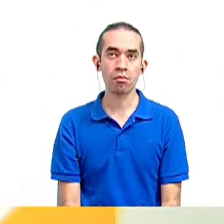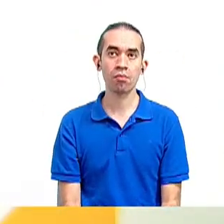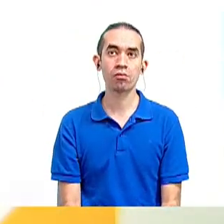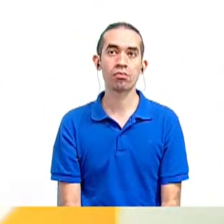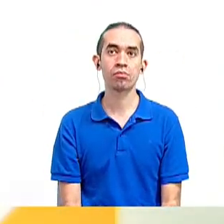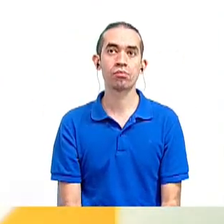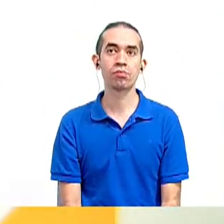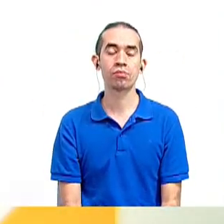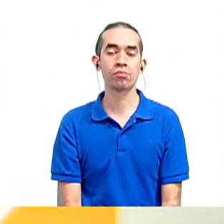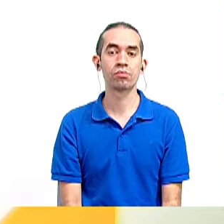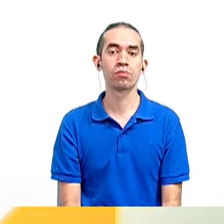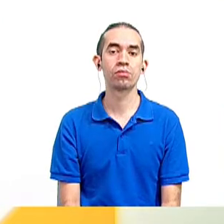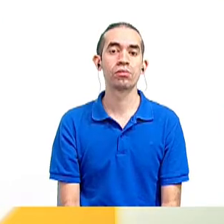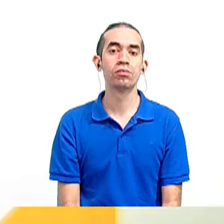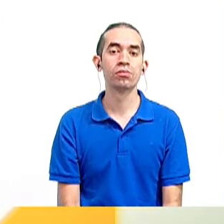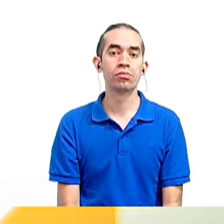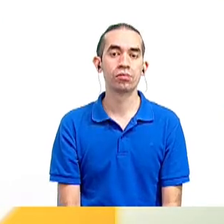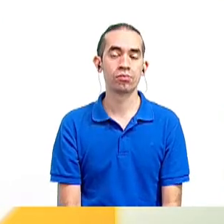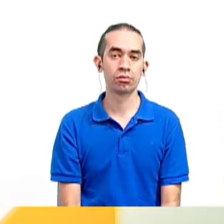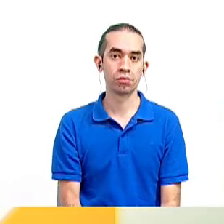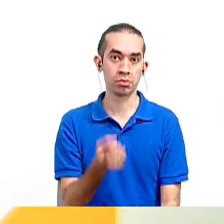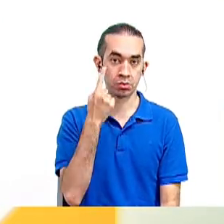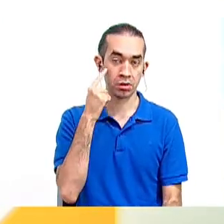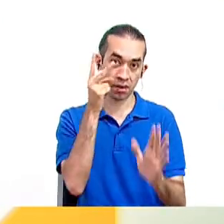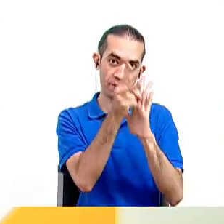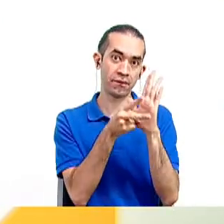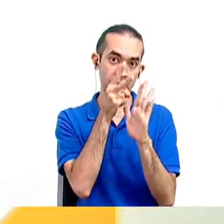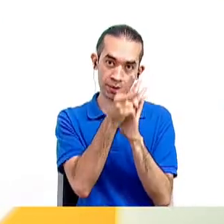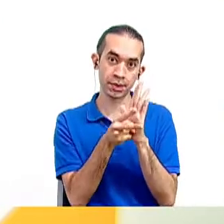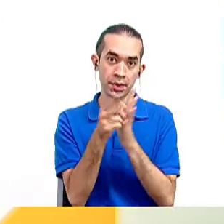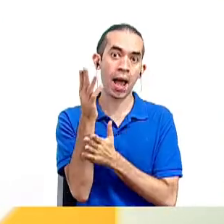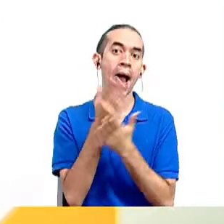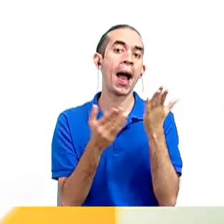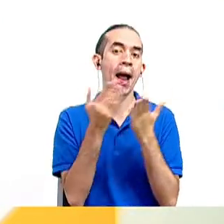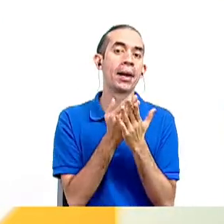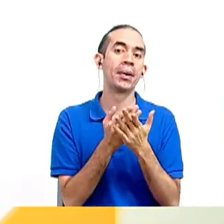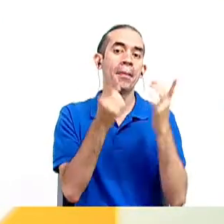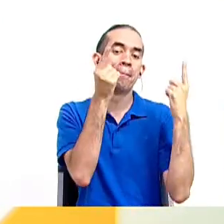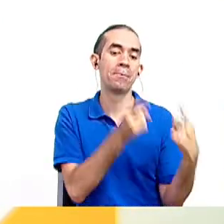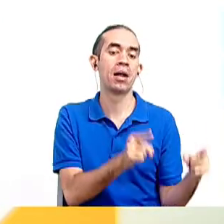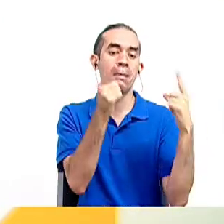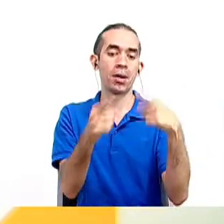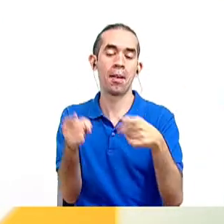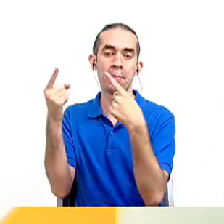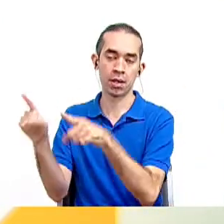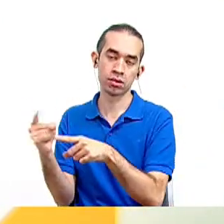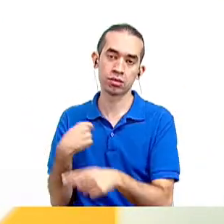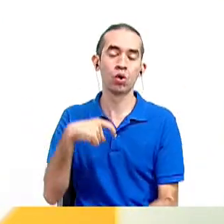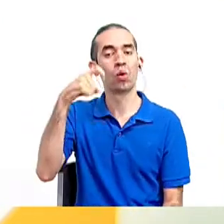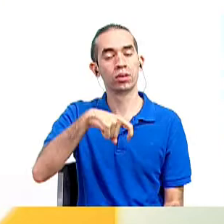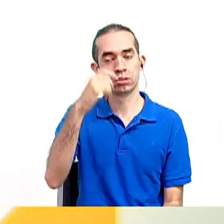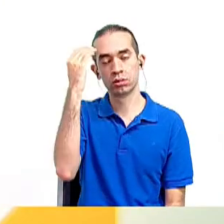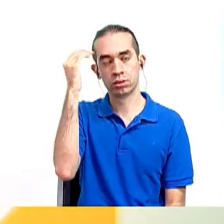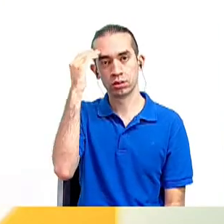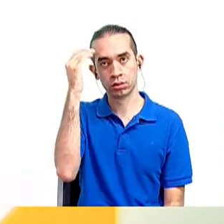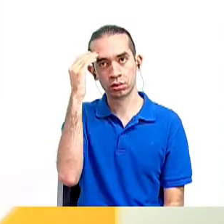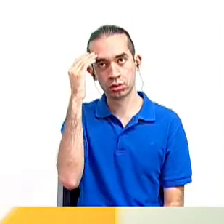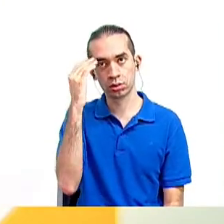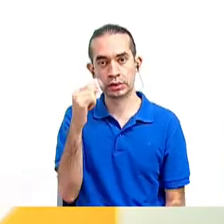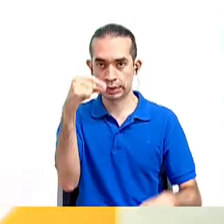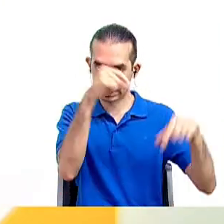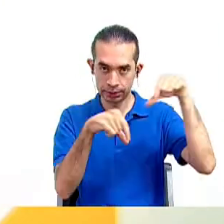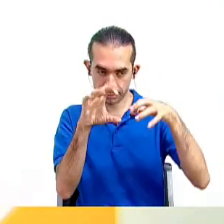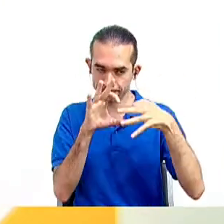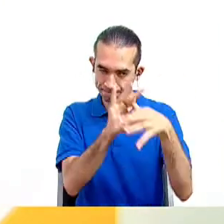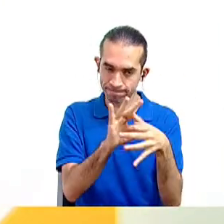Entonces, vamos a ver del video, vamos a ver algunas cosas que pasaron ahí que yo necesito saber con química